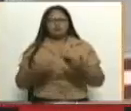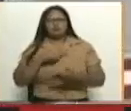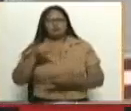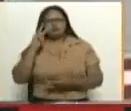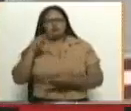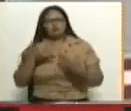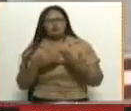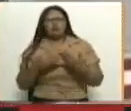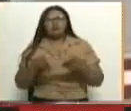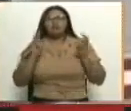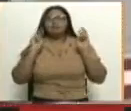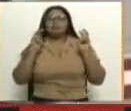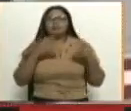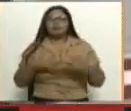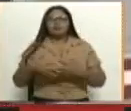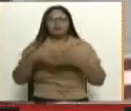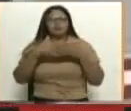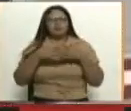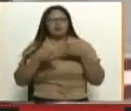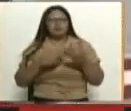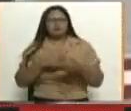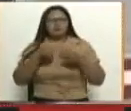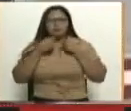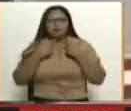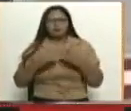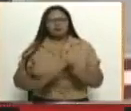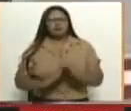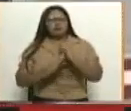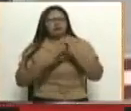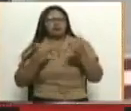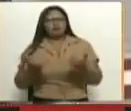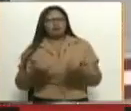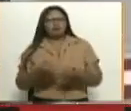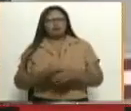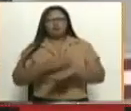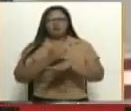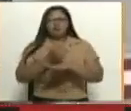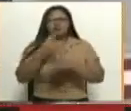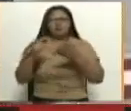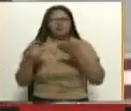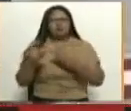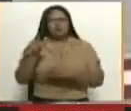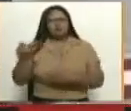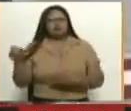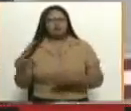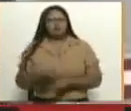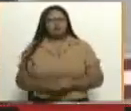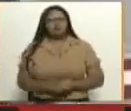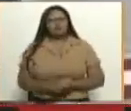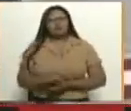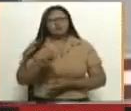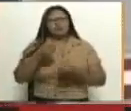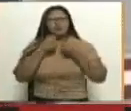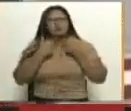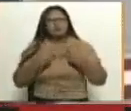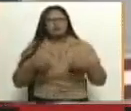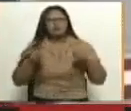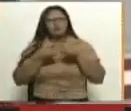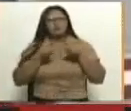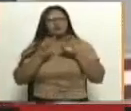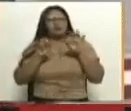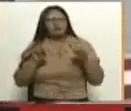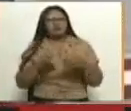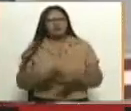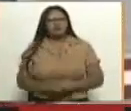tema de que Estados Unidos está perdiendo el liderazgo por culpa de otros, aunque Estados Unidos lo está perdiendo